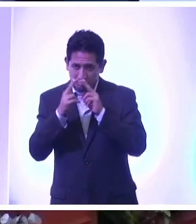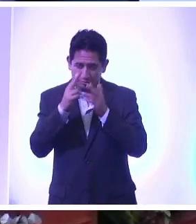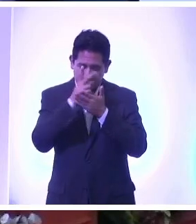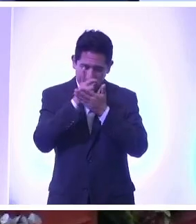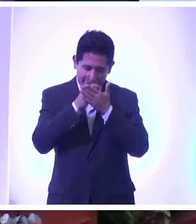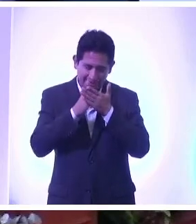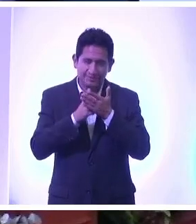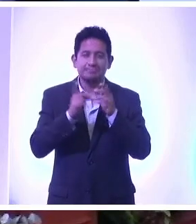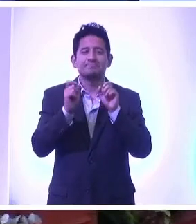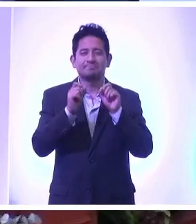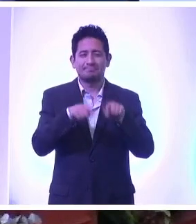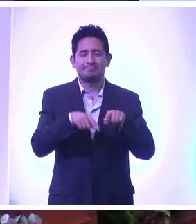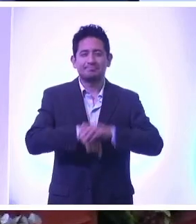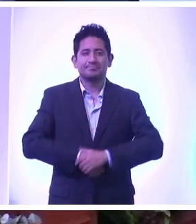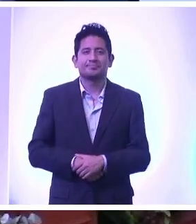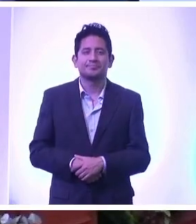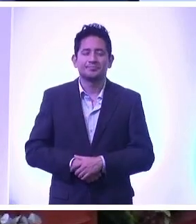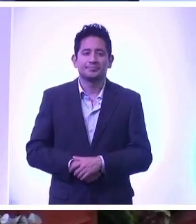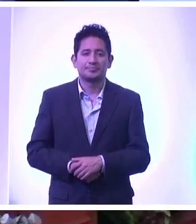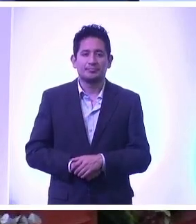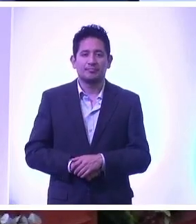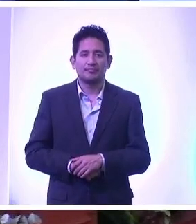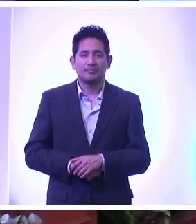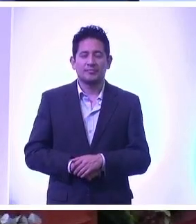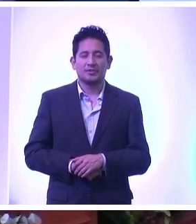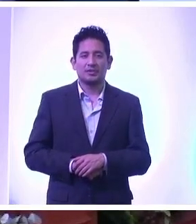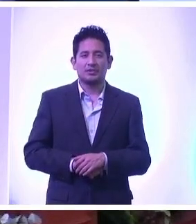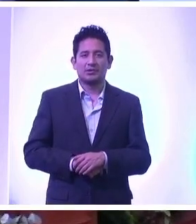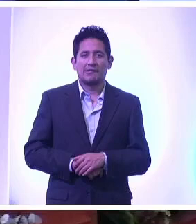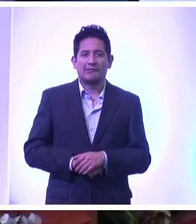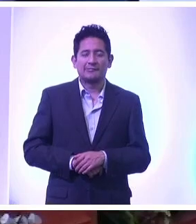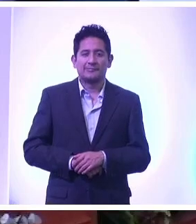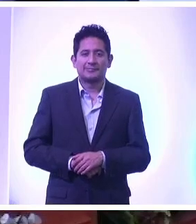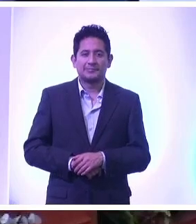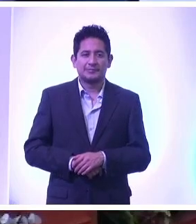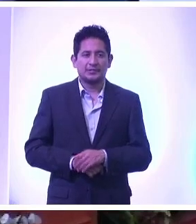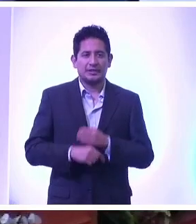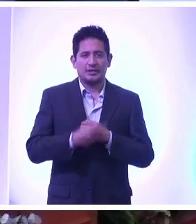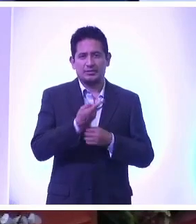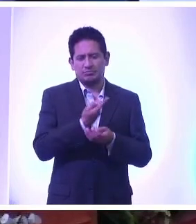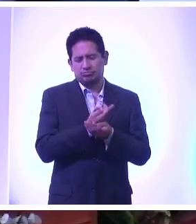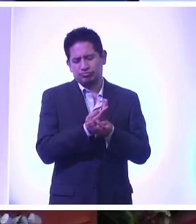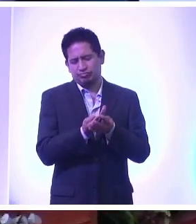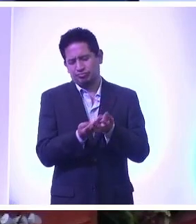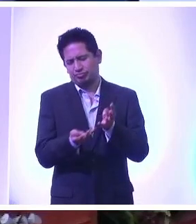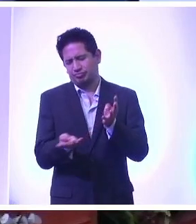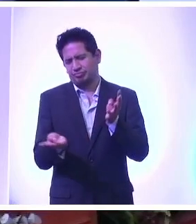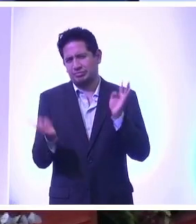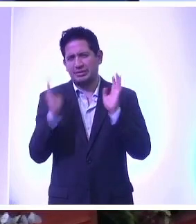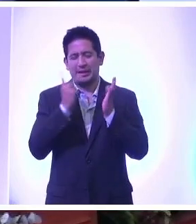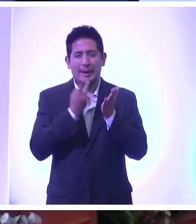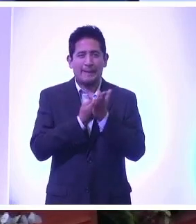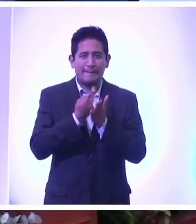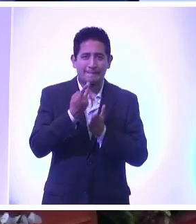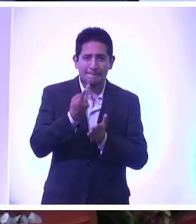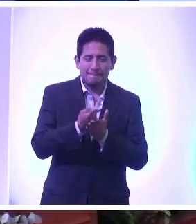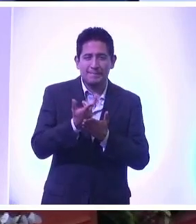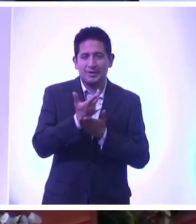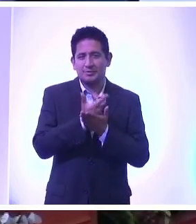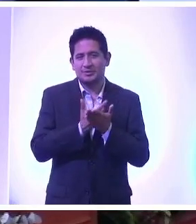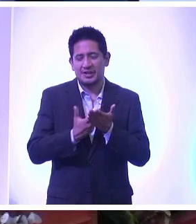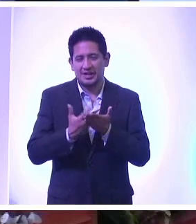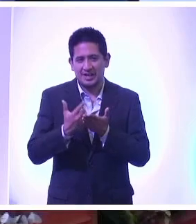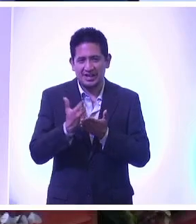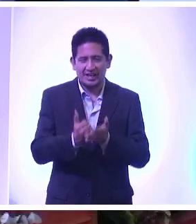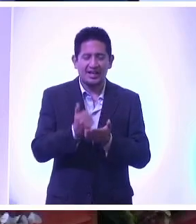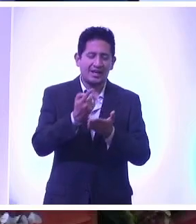Okay tiene un amplio abanico de logros y y de trayectorias pergamino al mérito